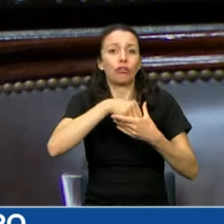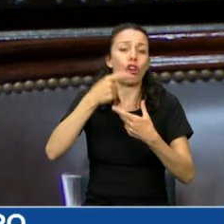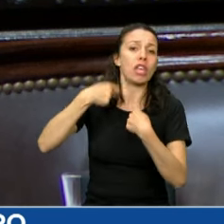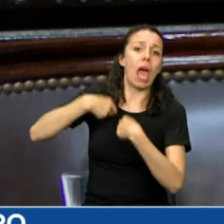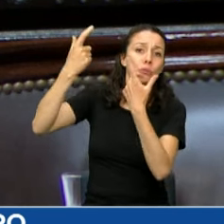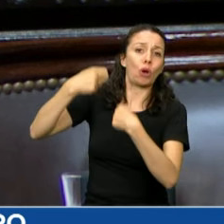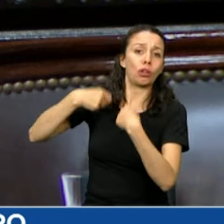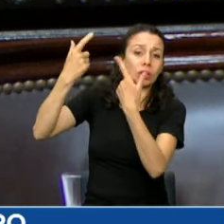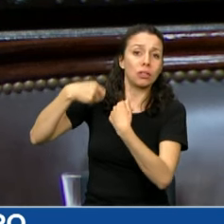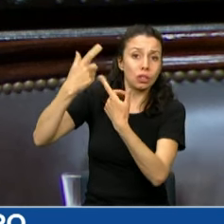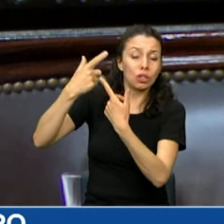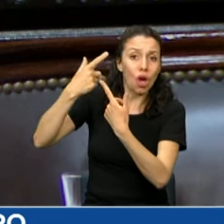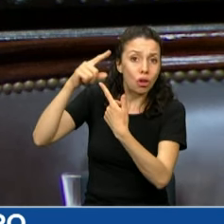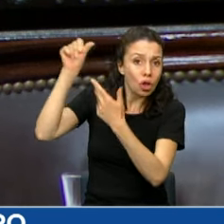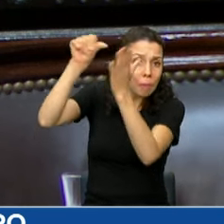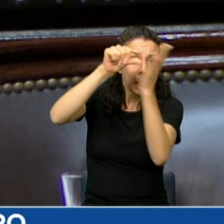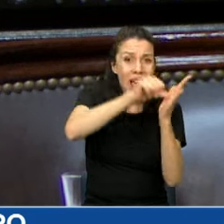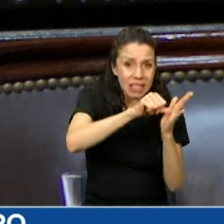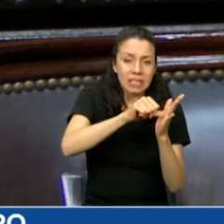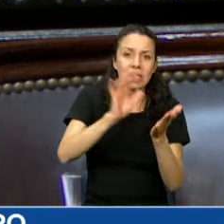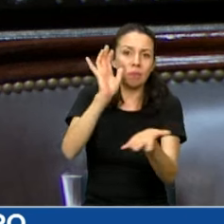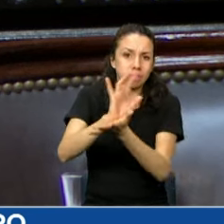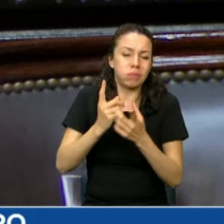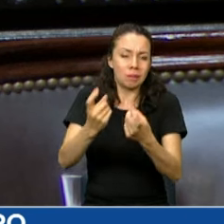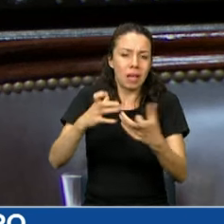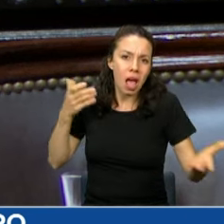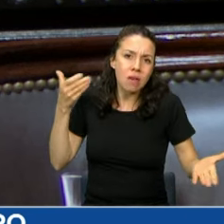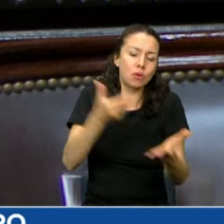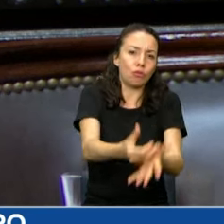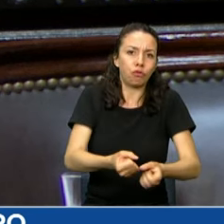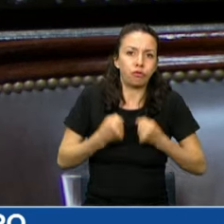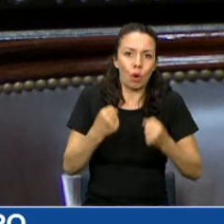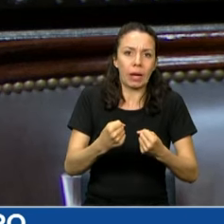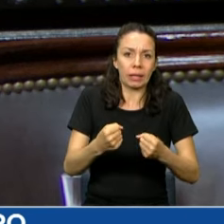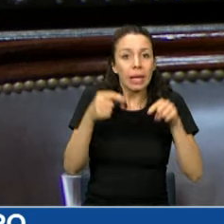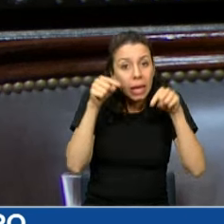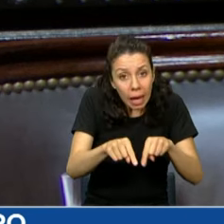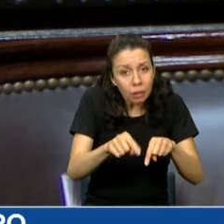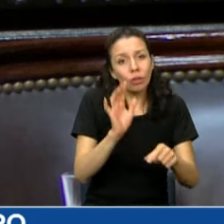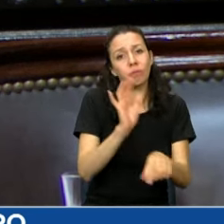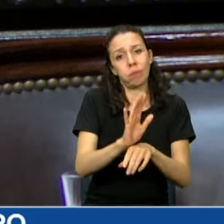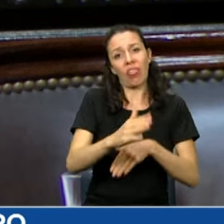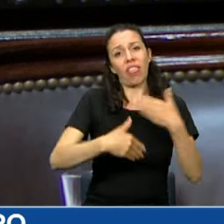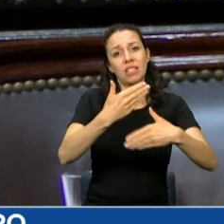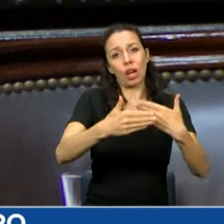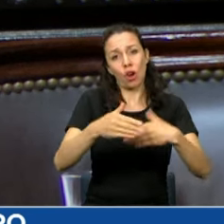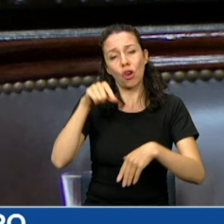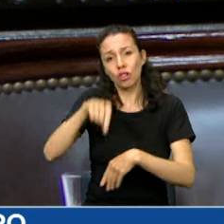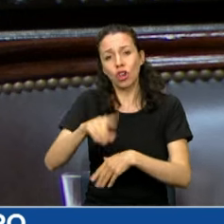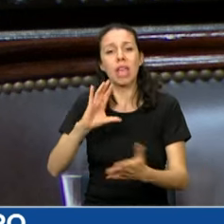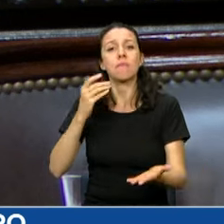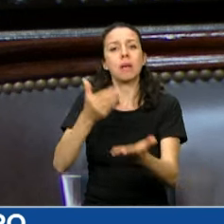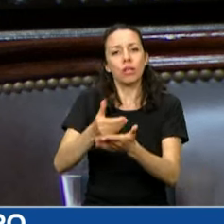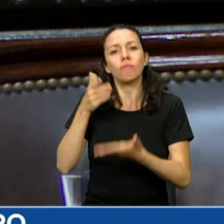exportación en en otros países esto es desarrollo esto es inversión esto es ipf empresa de